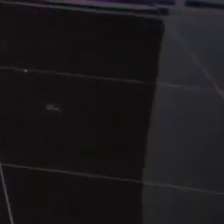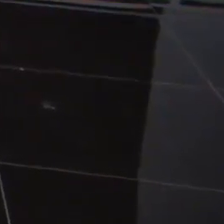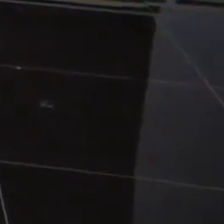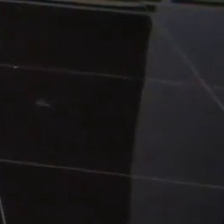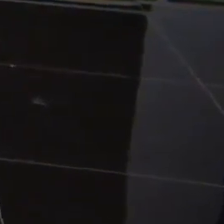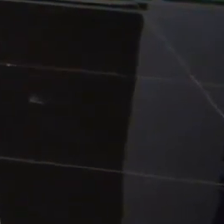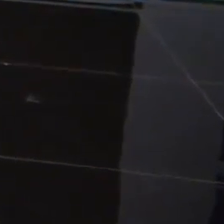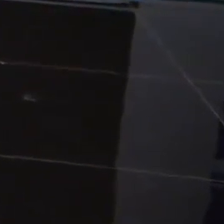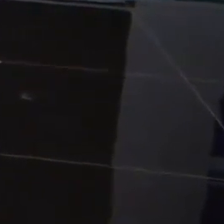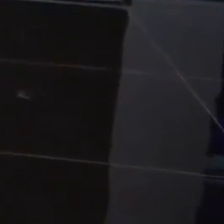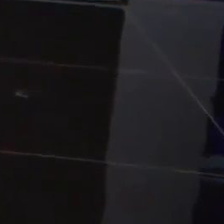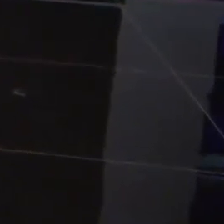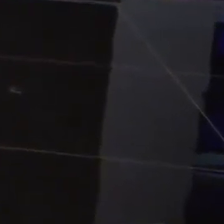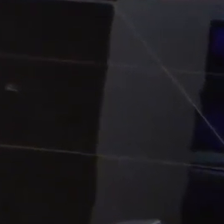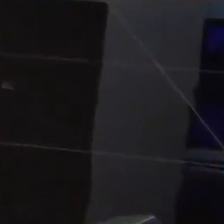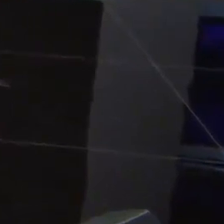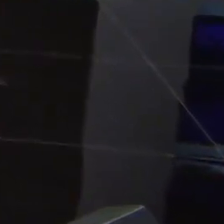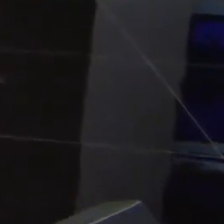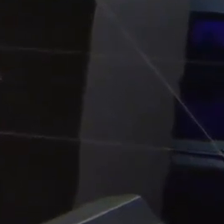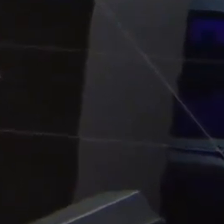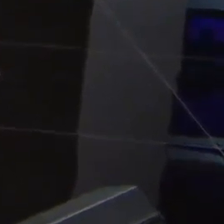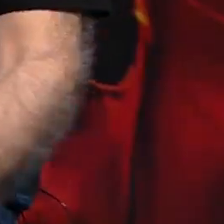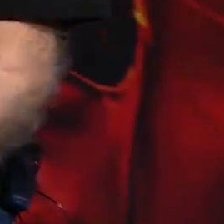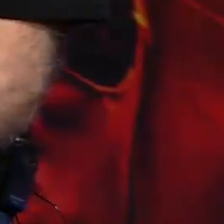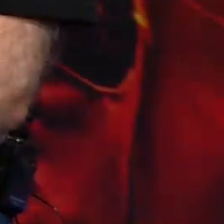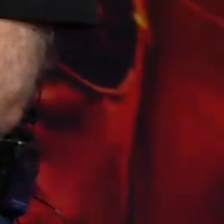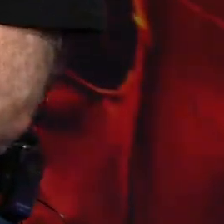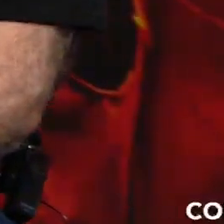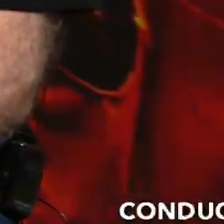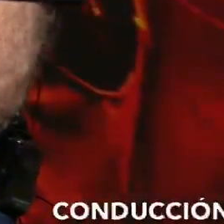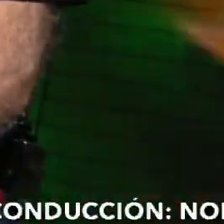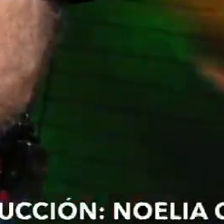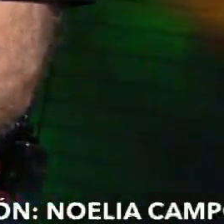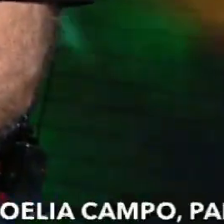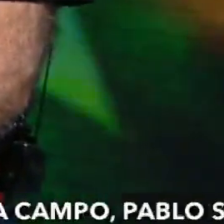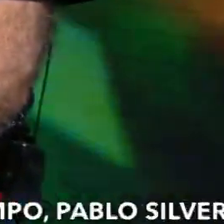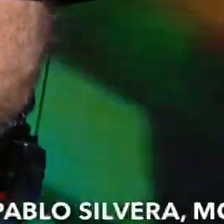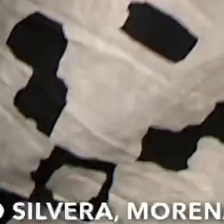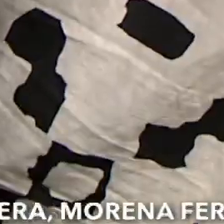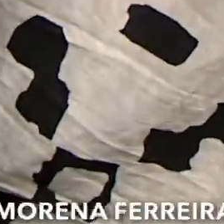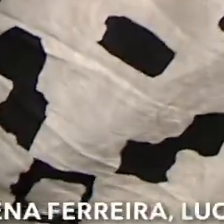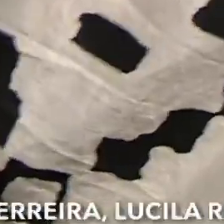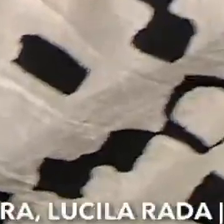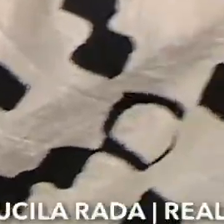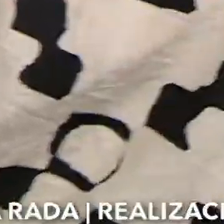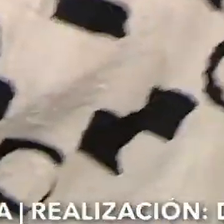Sos. Un chimpancé. Chimpancé. Bicho, qué bichas.